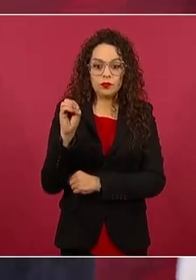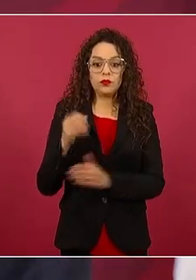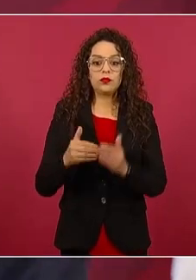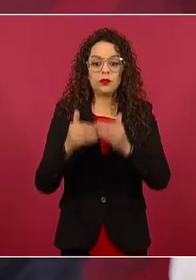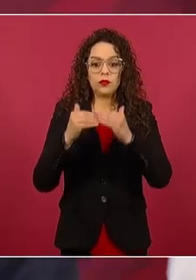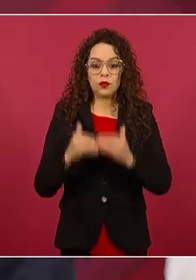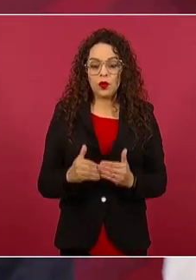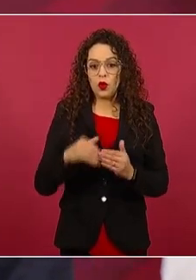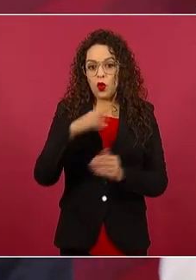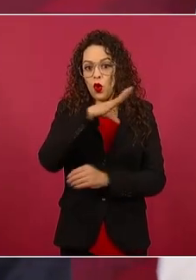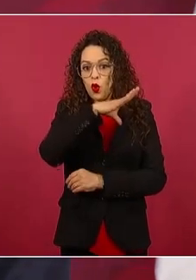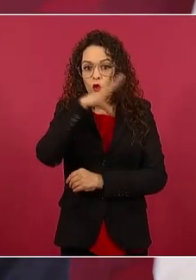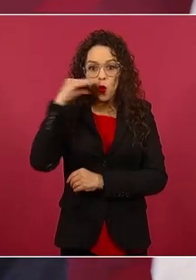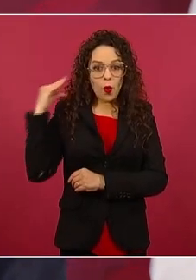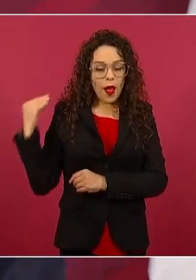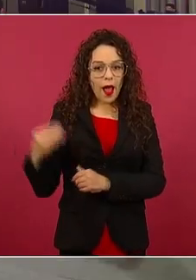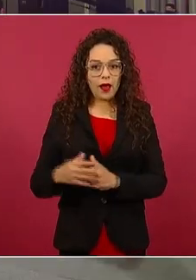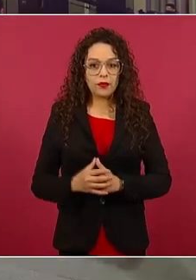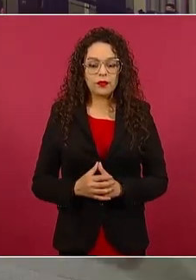y Cuba.